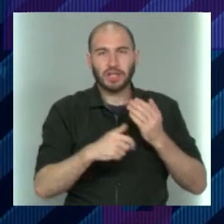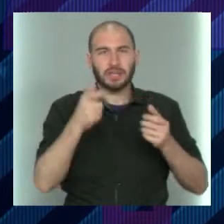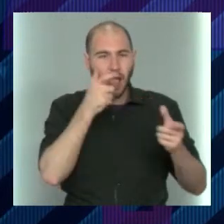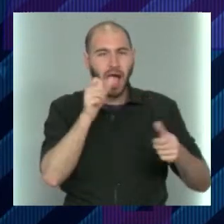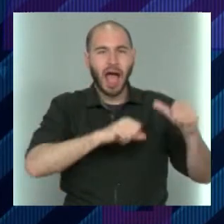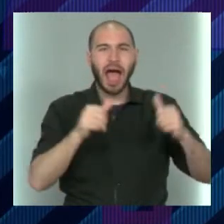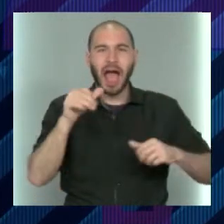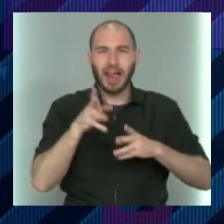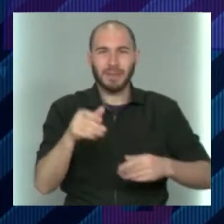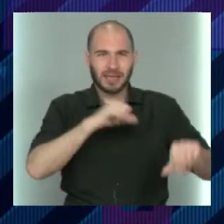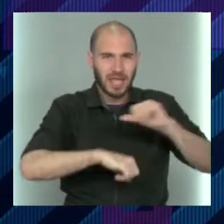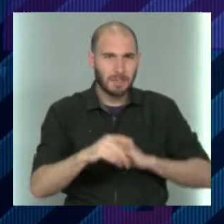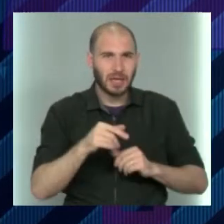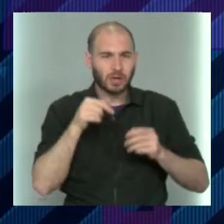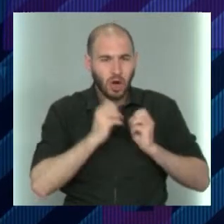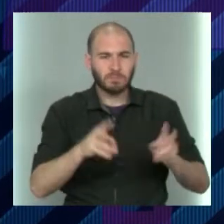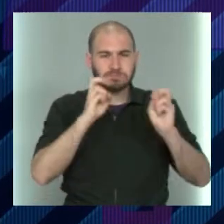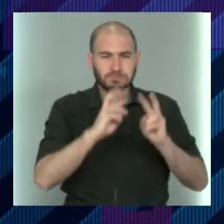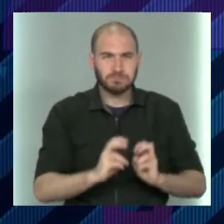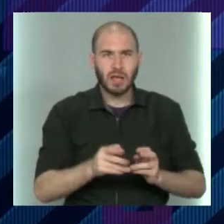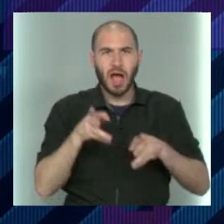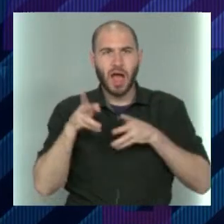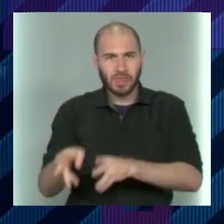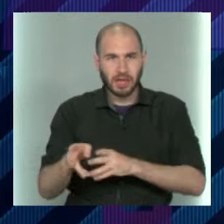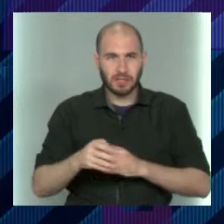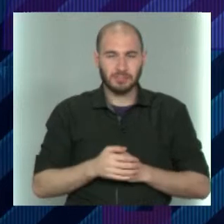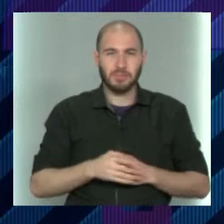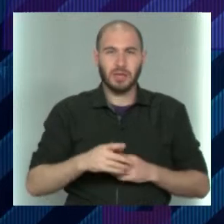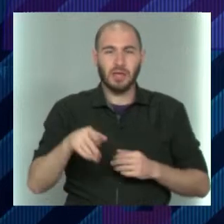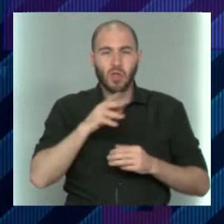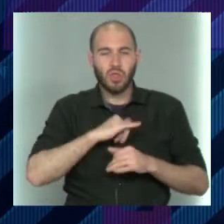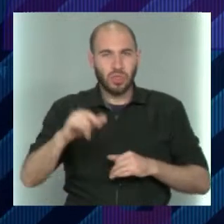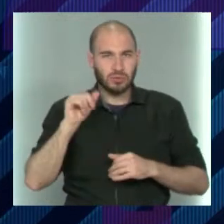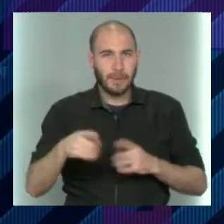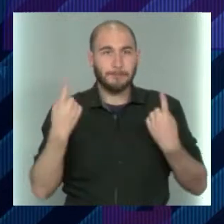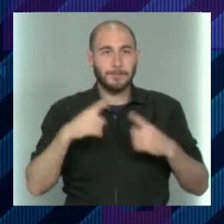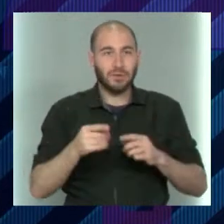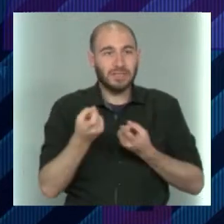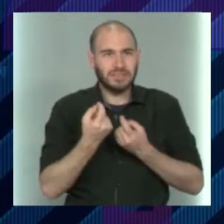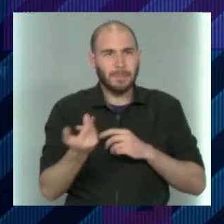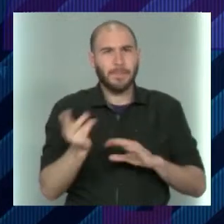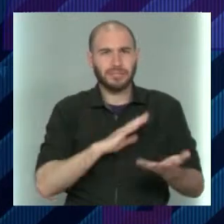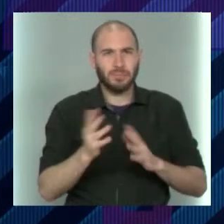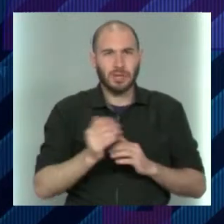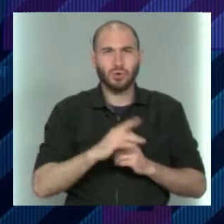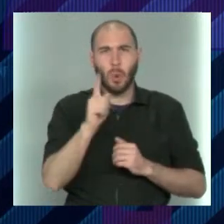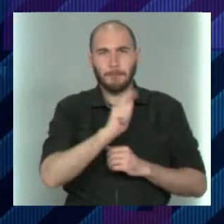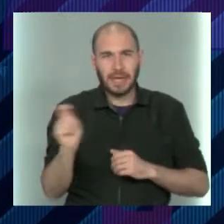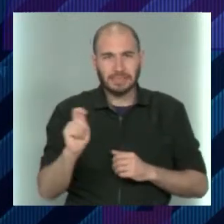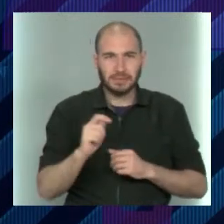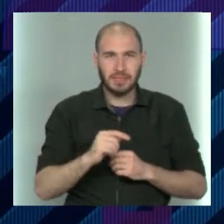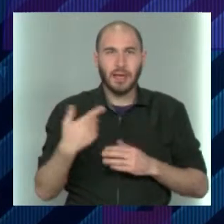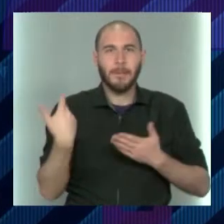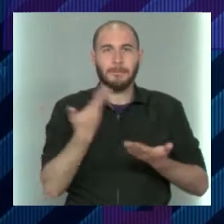Armas Químicas han comenzado una investigación sobre este ataque denunciado en Duma, aunque calculan que necesitarán aproximadamente un mes